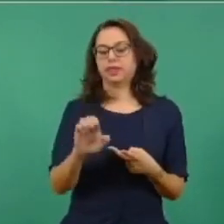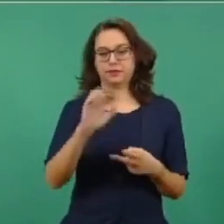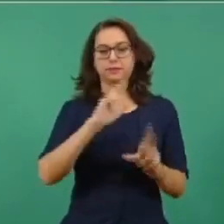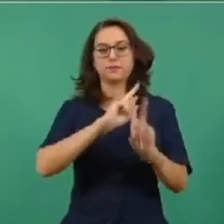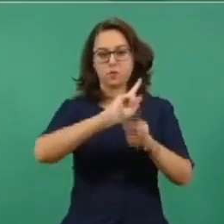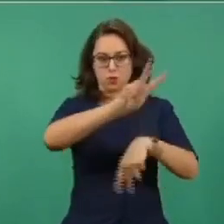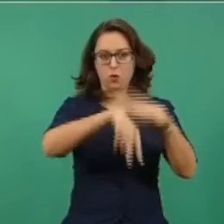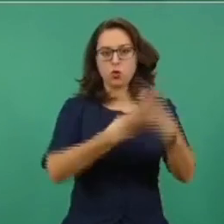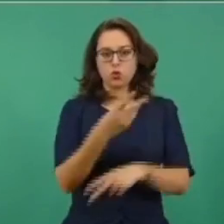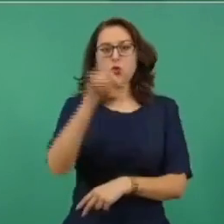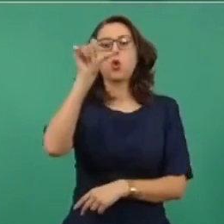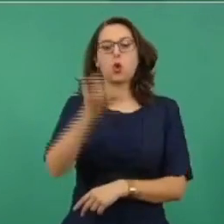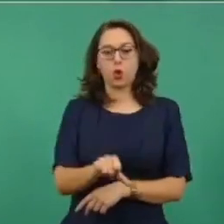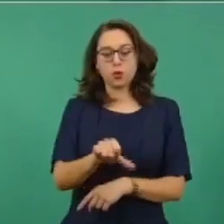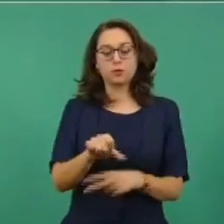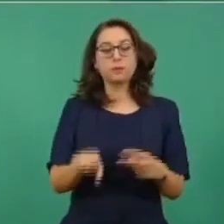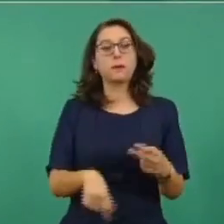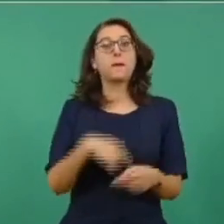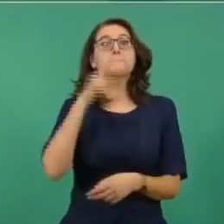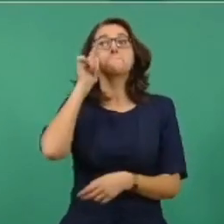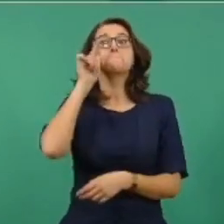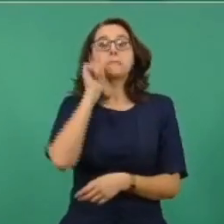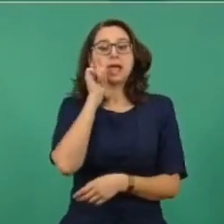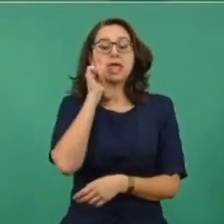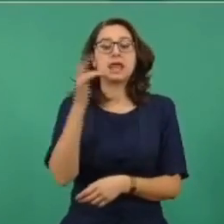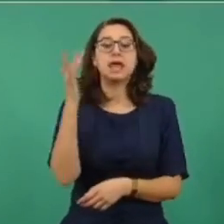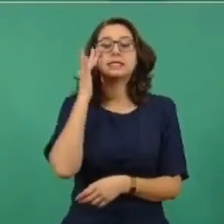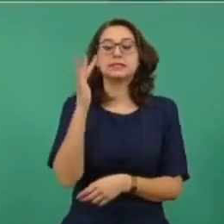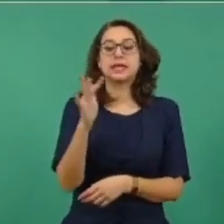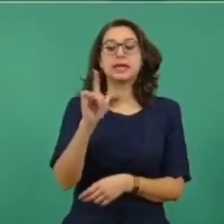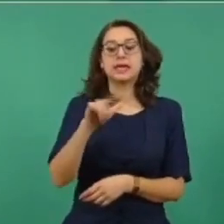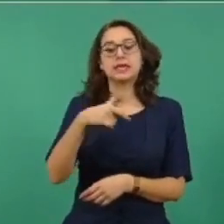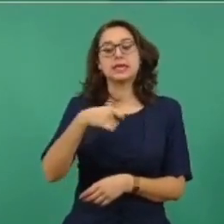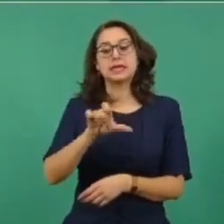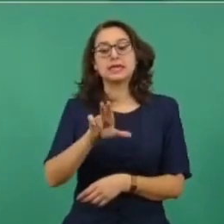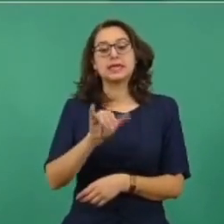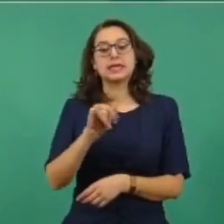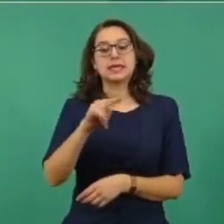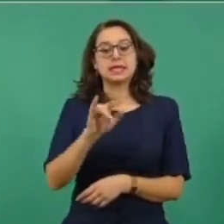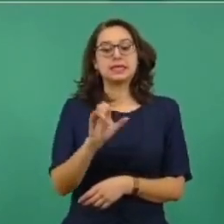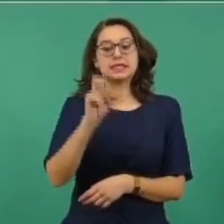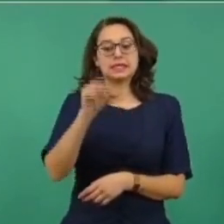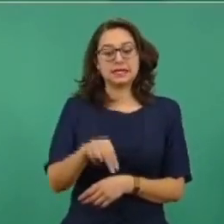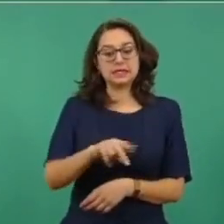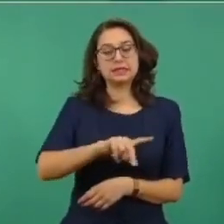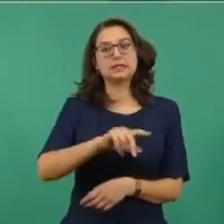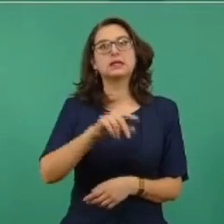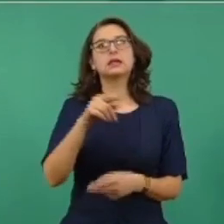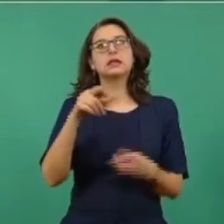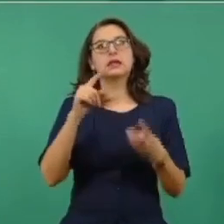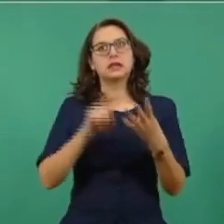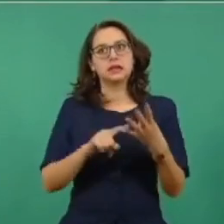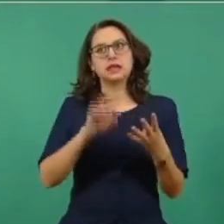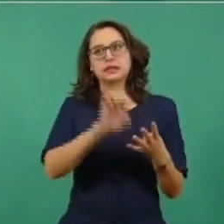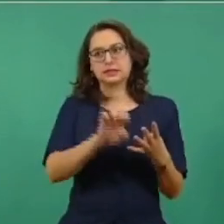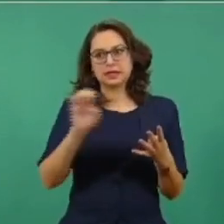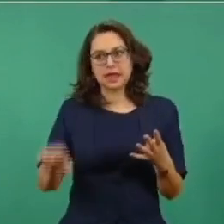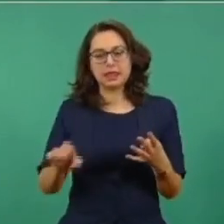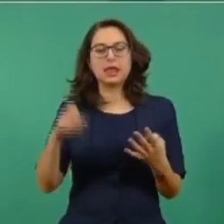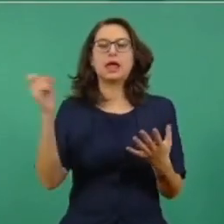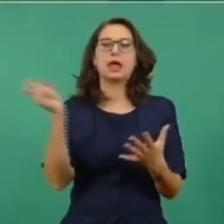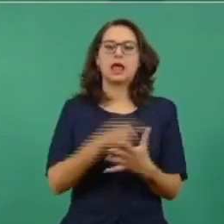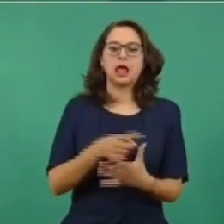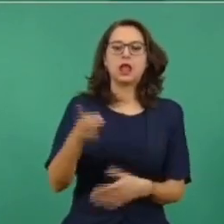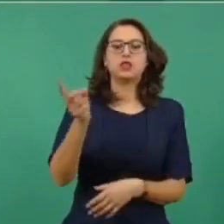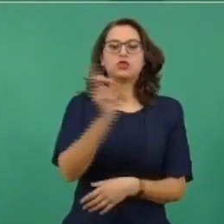Mañana vamos a San Quintín y Ensenada, y el domingo Rosarito